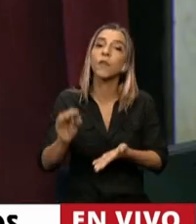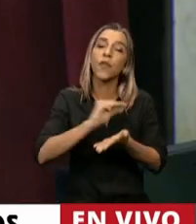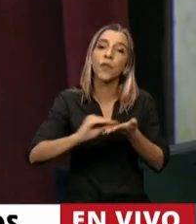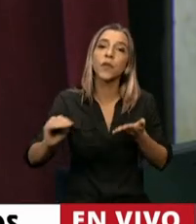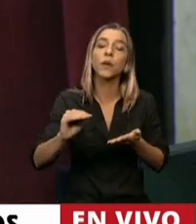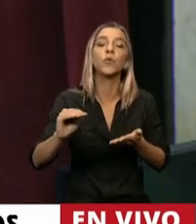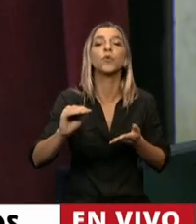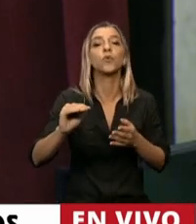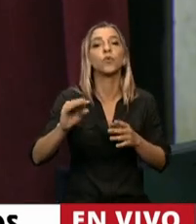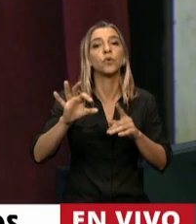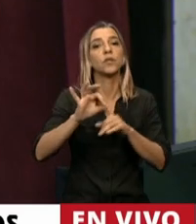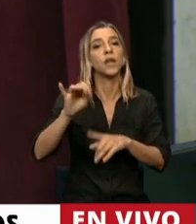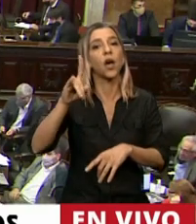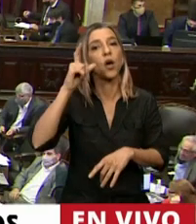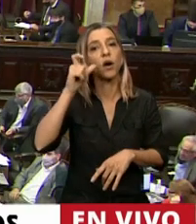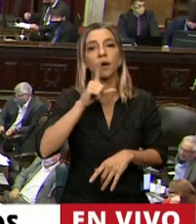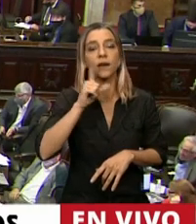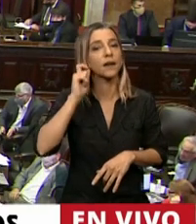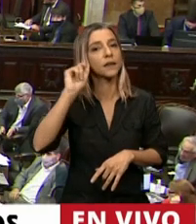Diputado Fabio Ketlas.